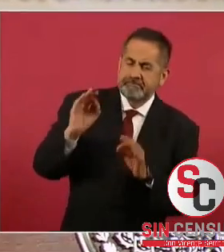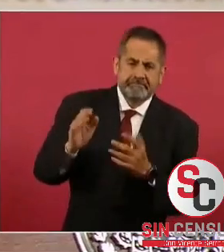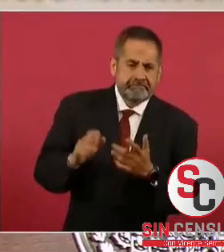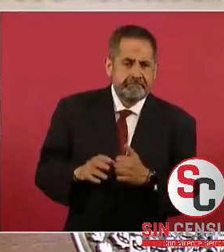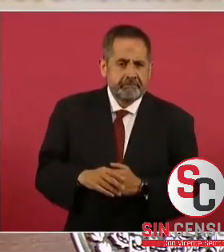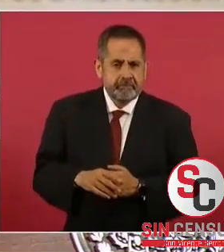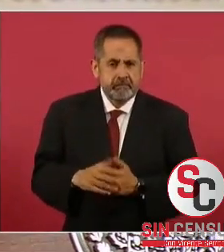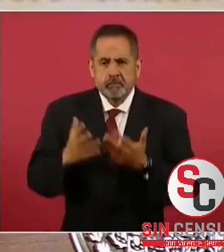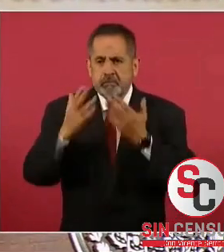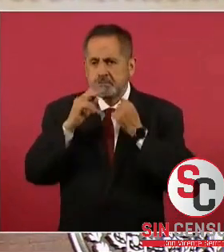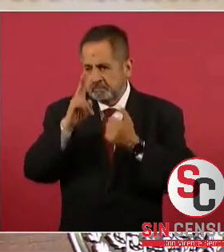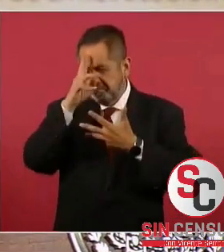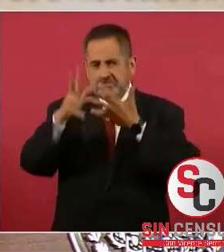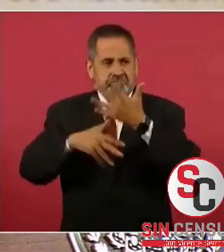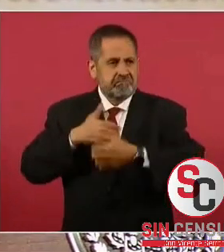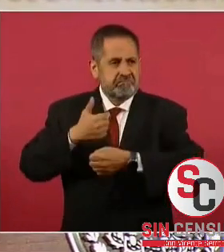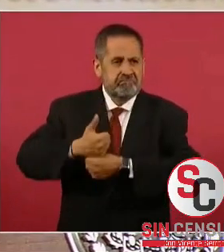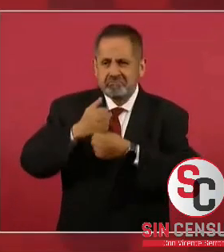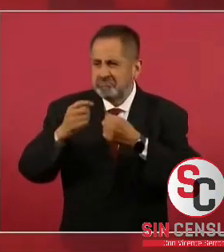no hay violencia?